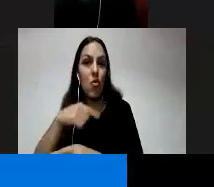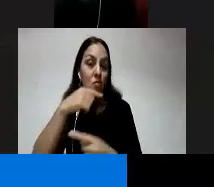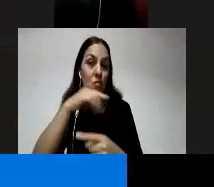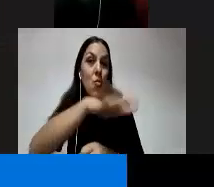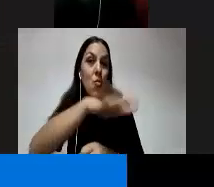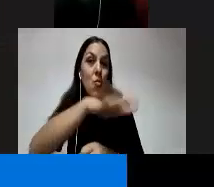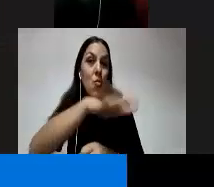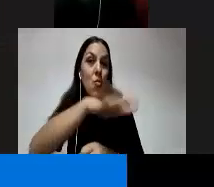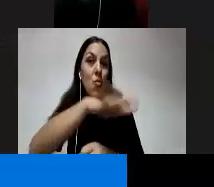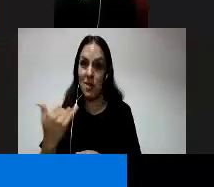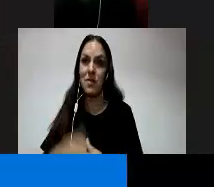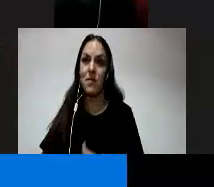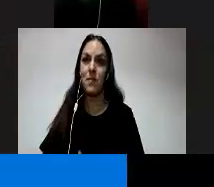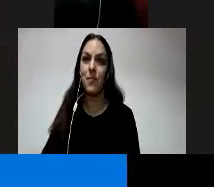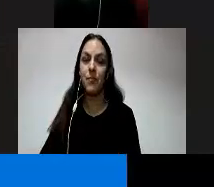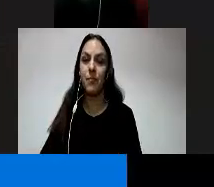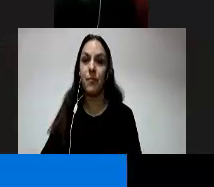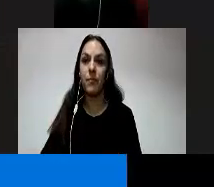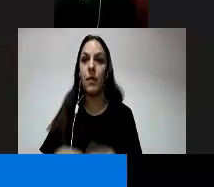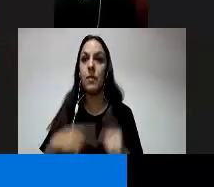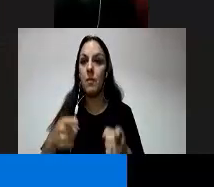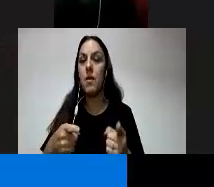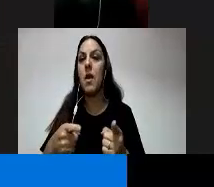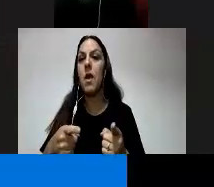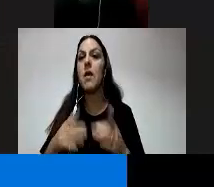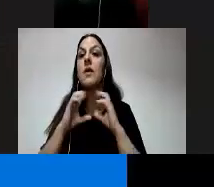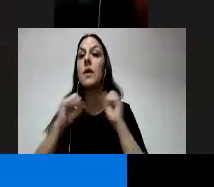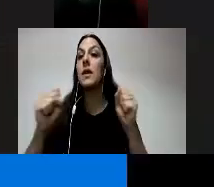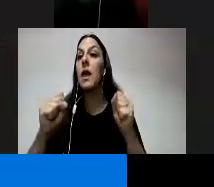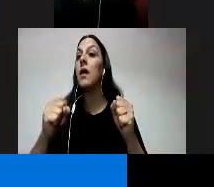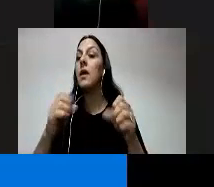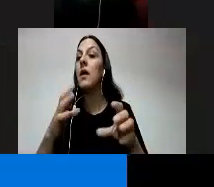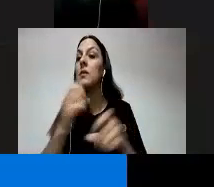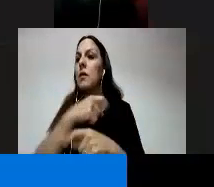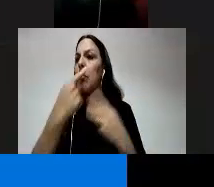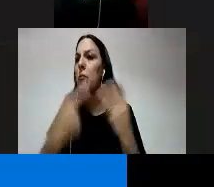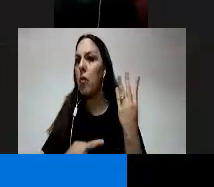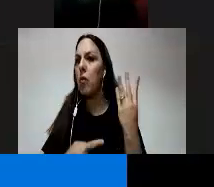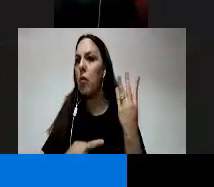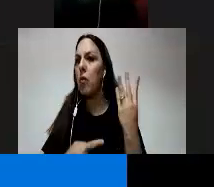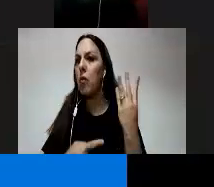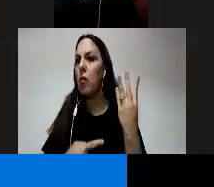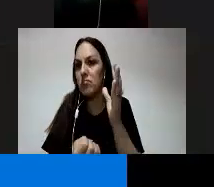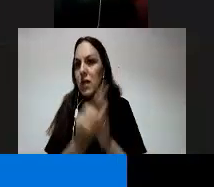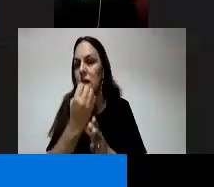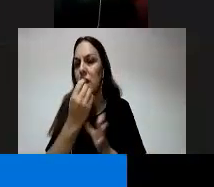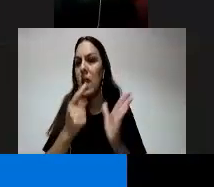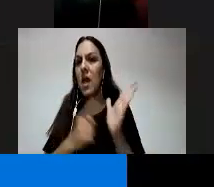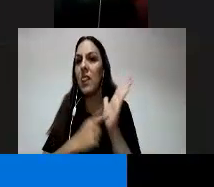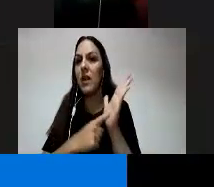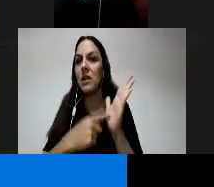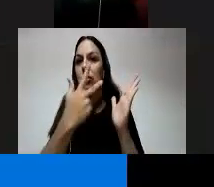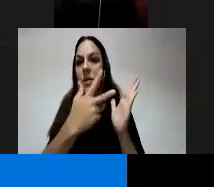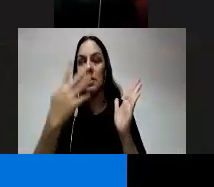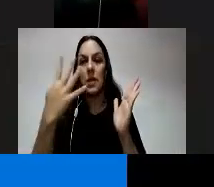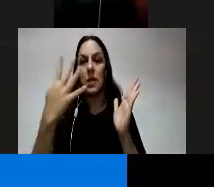A su turno, la Secretaría de Transporte, en su carácter de autoridad de aplicación del Decreto 38, determinó que